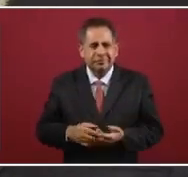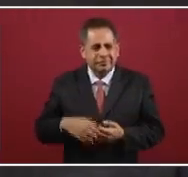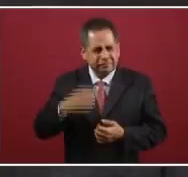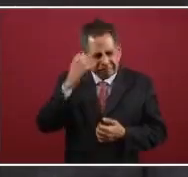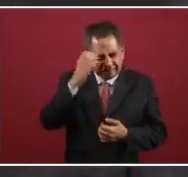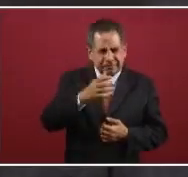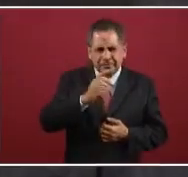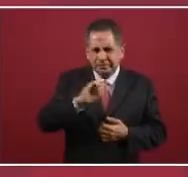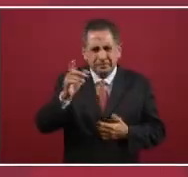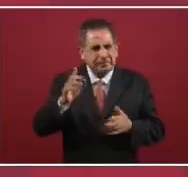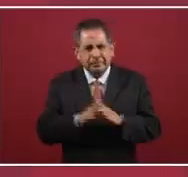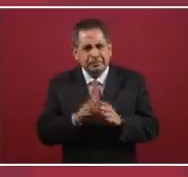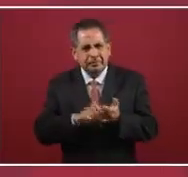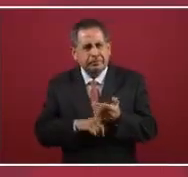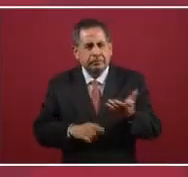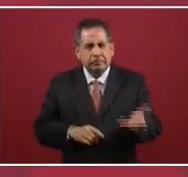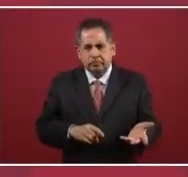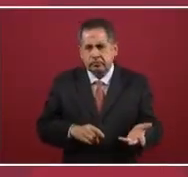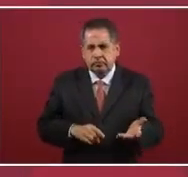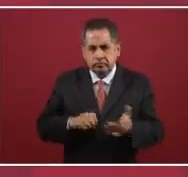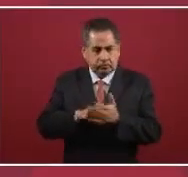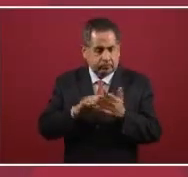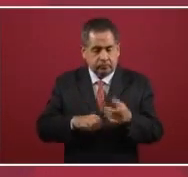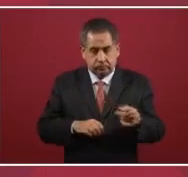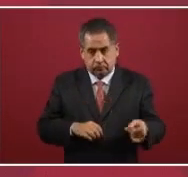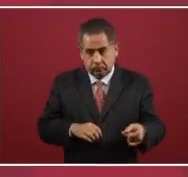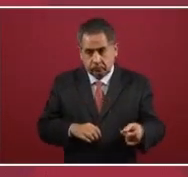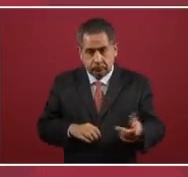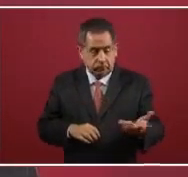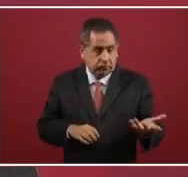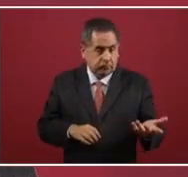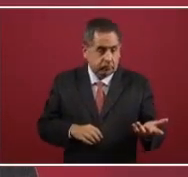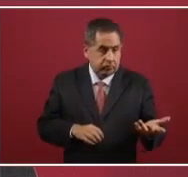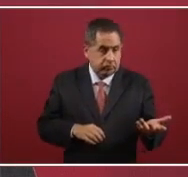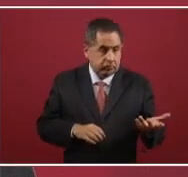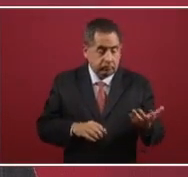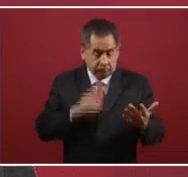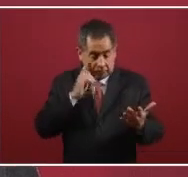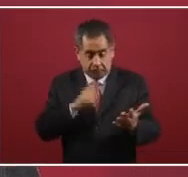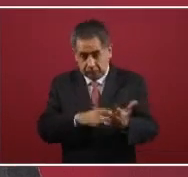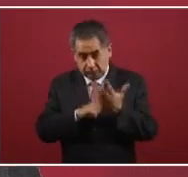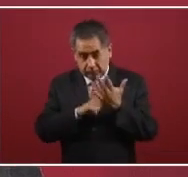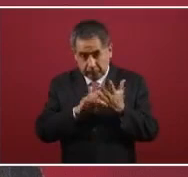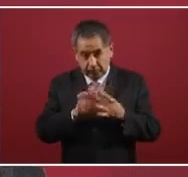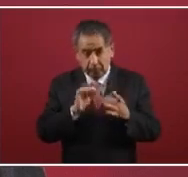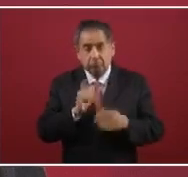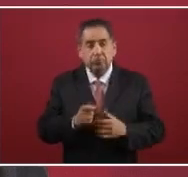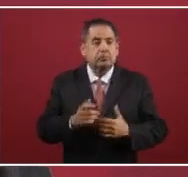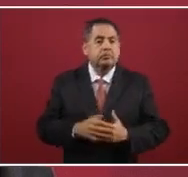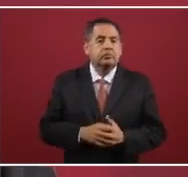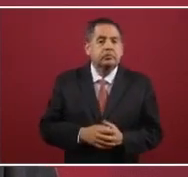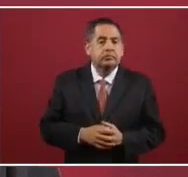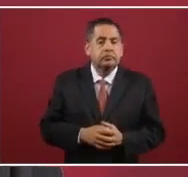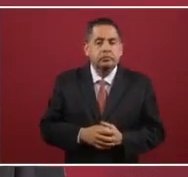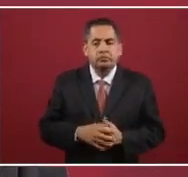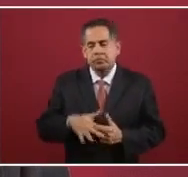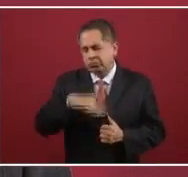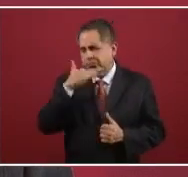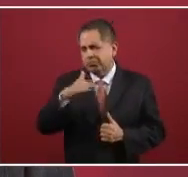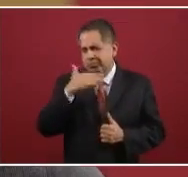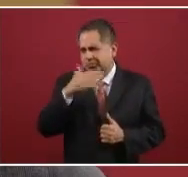criminales y autoridades, en el caso de que así se demuestre, es